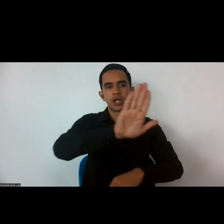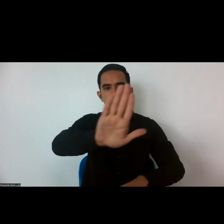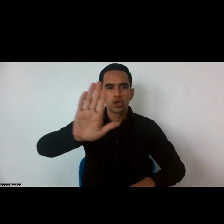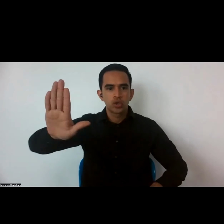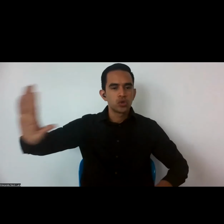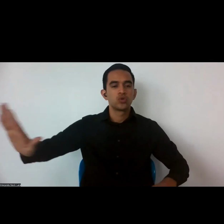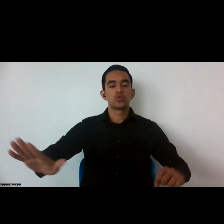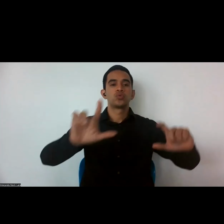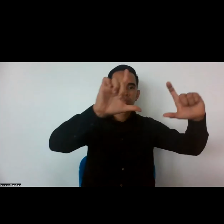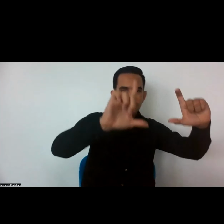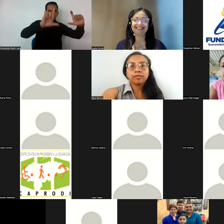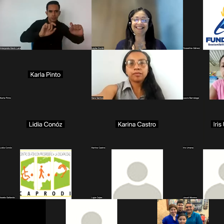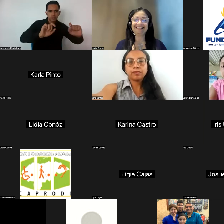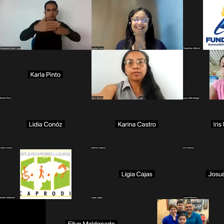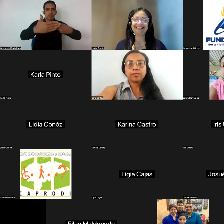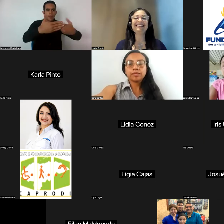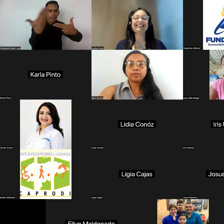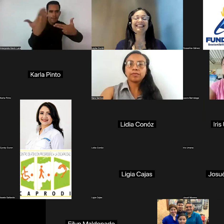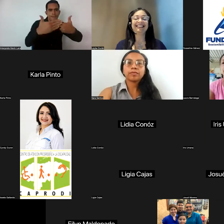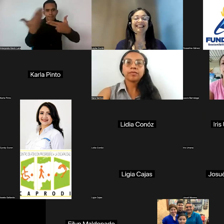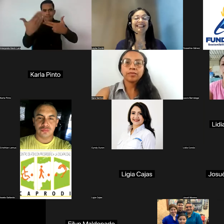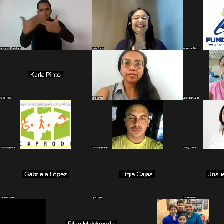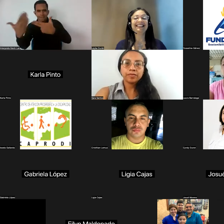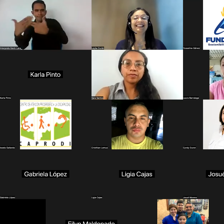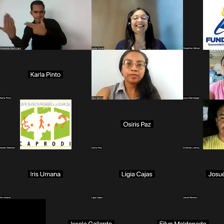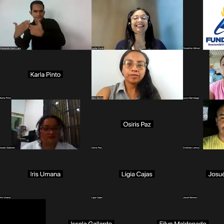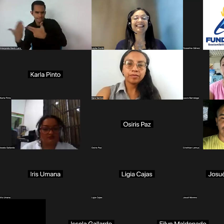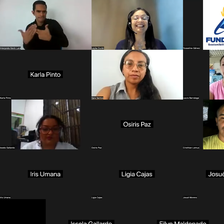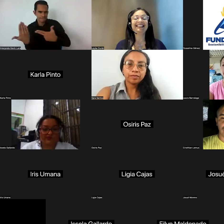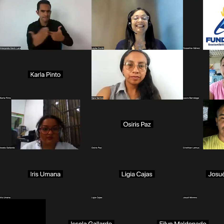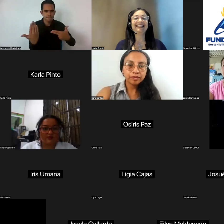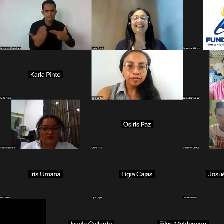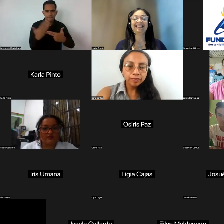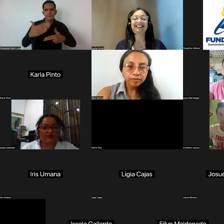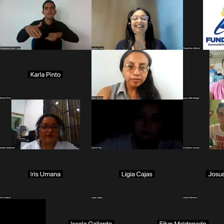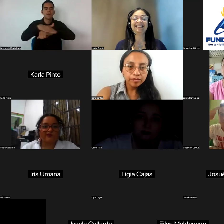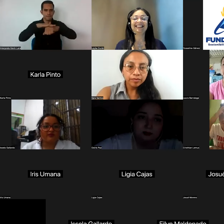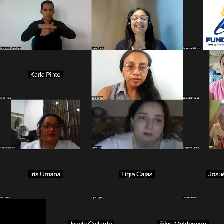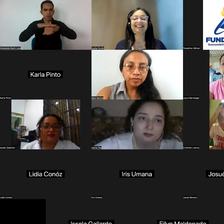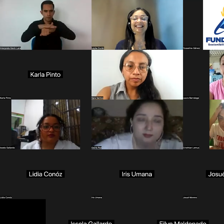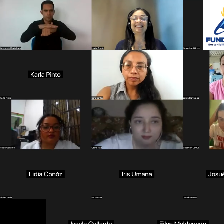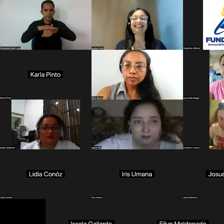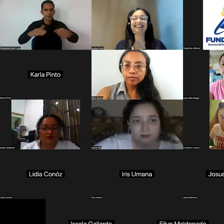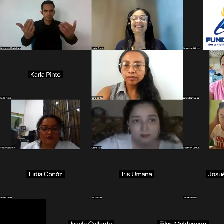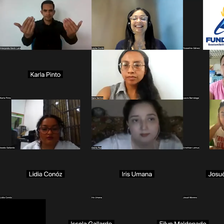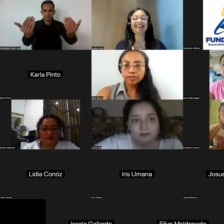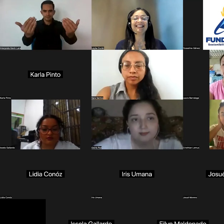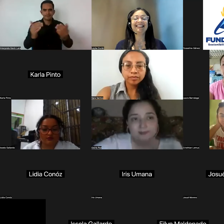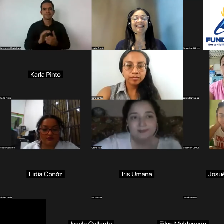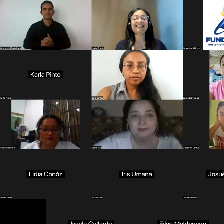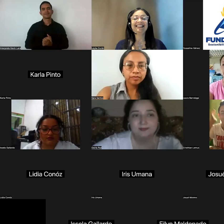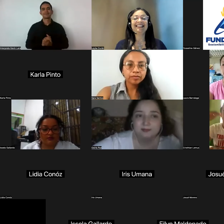registro de este webinar. Si son tan amables, por favor, abren sus cámaras y Jocelyn nos ayuda con la foto grupal, por